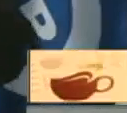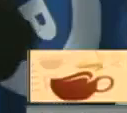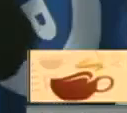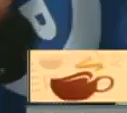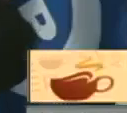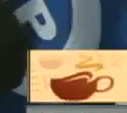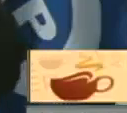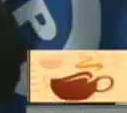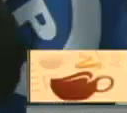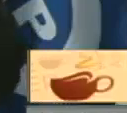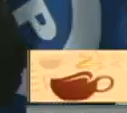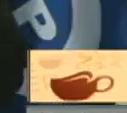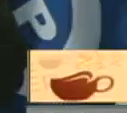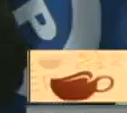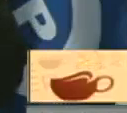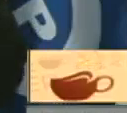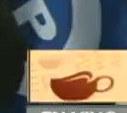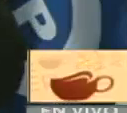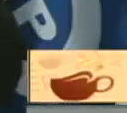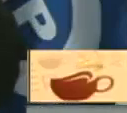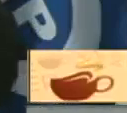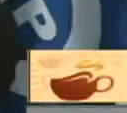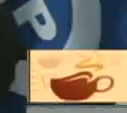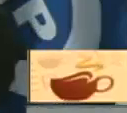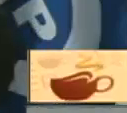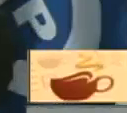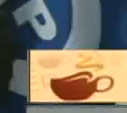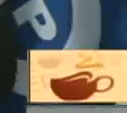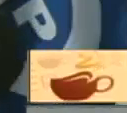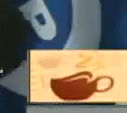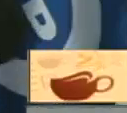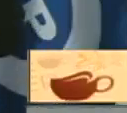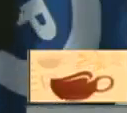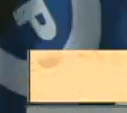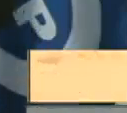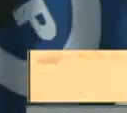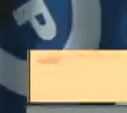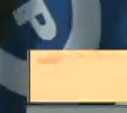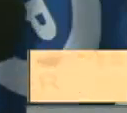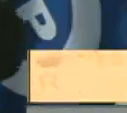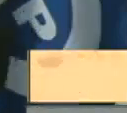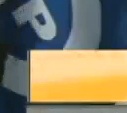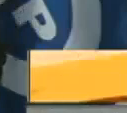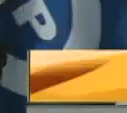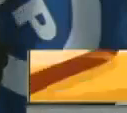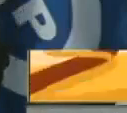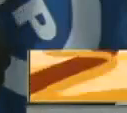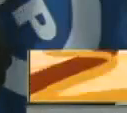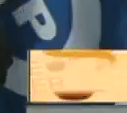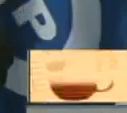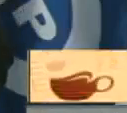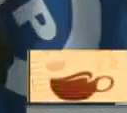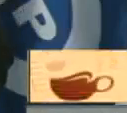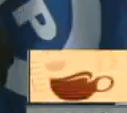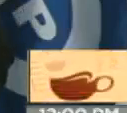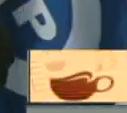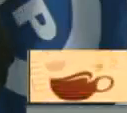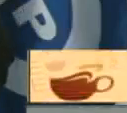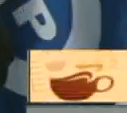vivo lamentándole, dándole el pésame a un hombre que dejó en luto a miles y miles y miles de familias